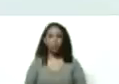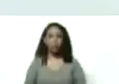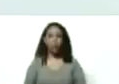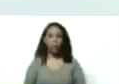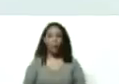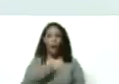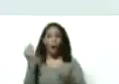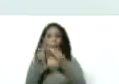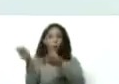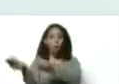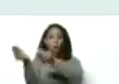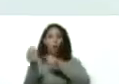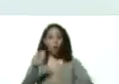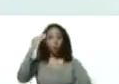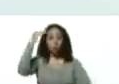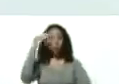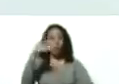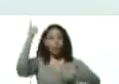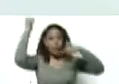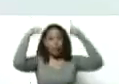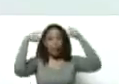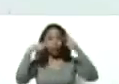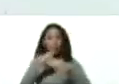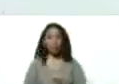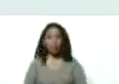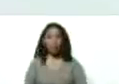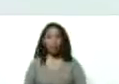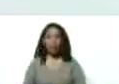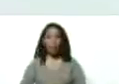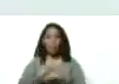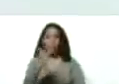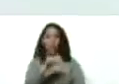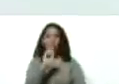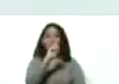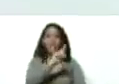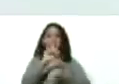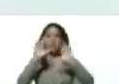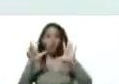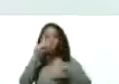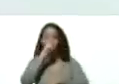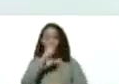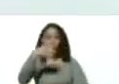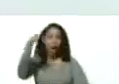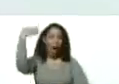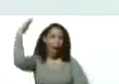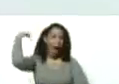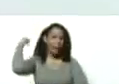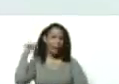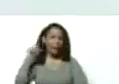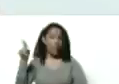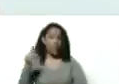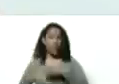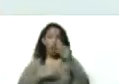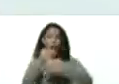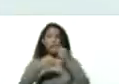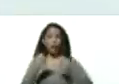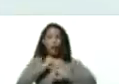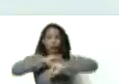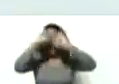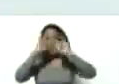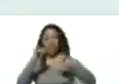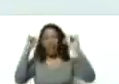Como nos dio el comandante Chávez hace 18 años un día como hoy. Mire, eso fue una fiesta de alegría.